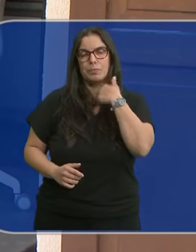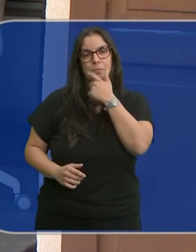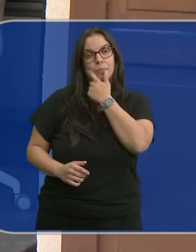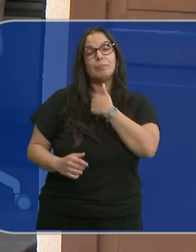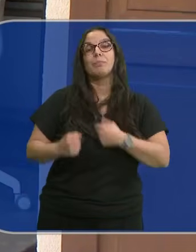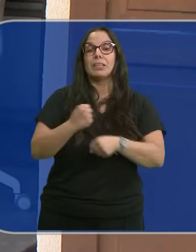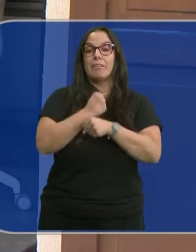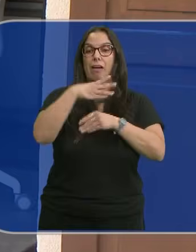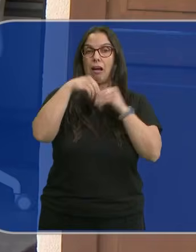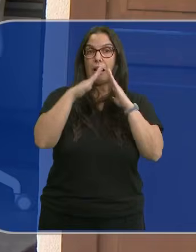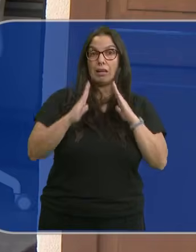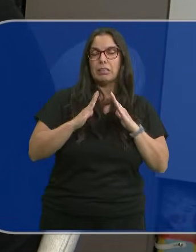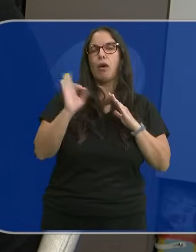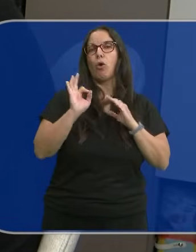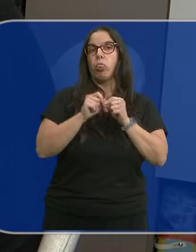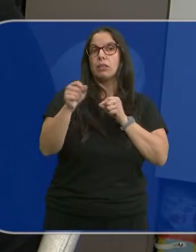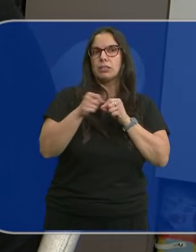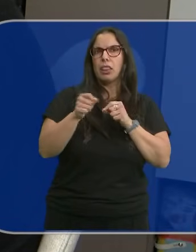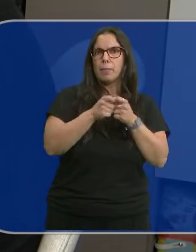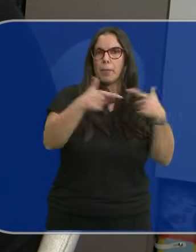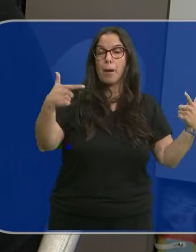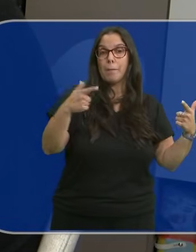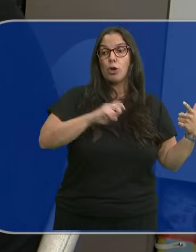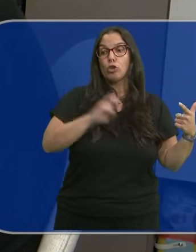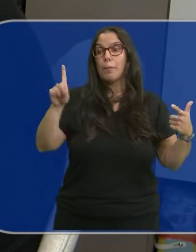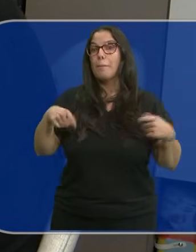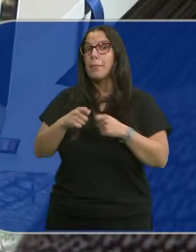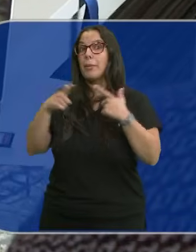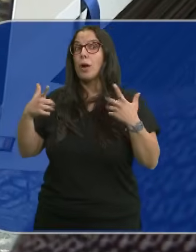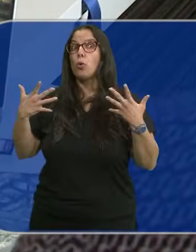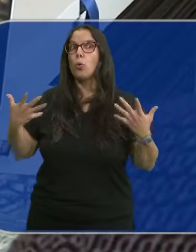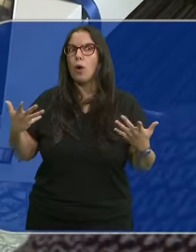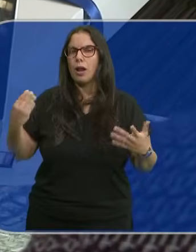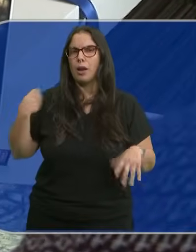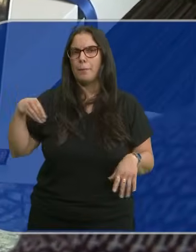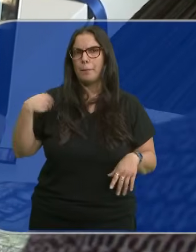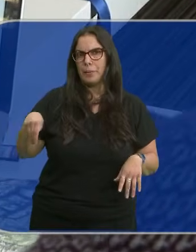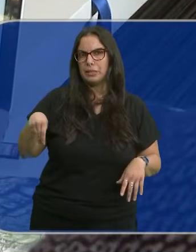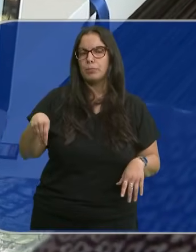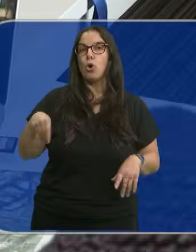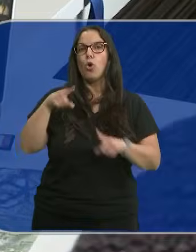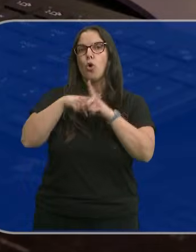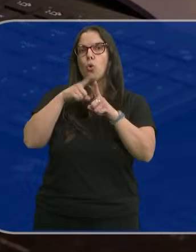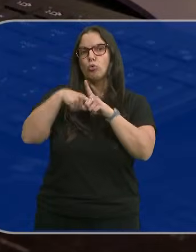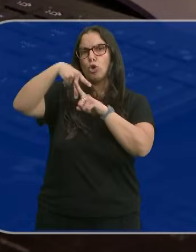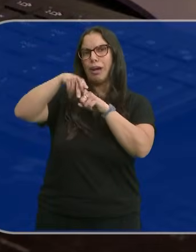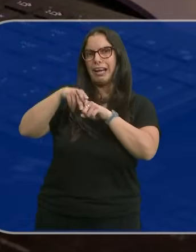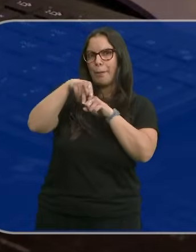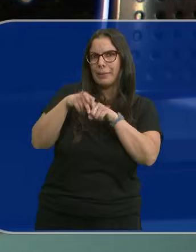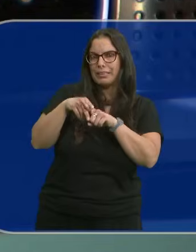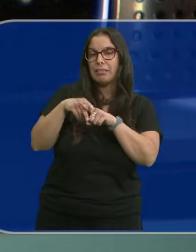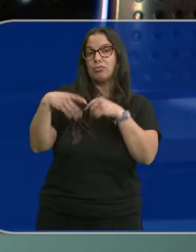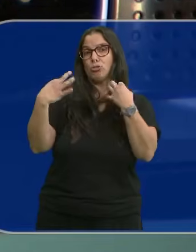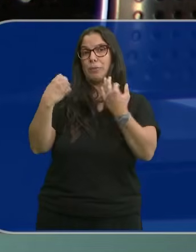Con el aumento del teletrabajo, otro fenómeno crece de forma paralela: el Shadow IT, es decir, el uso de herramientas